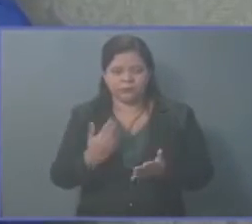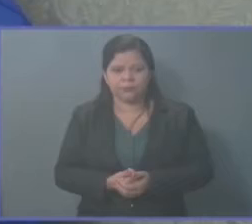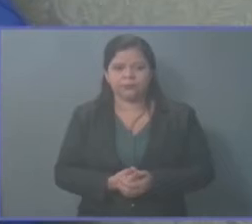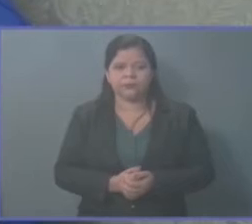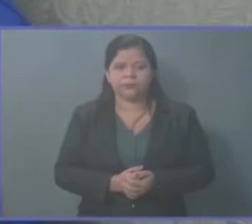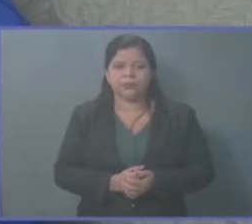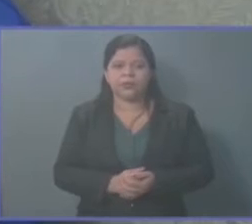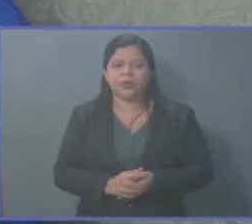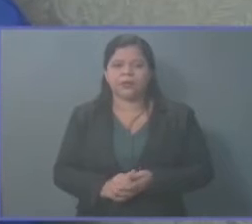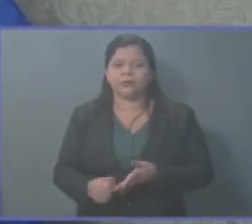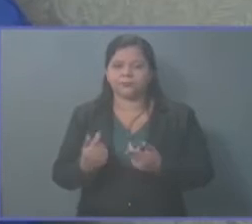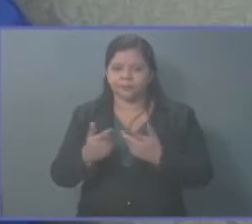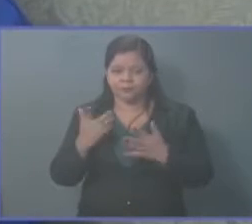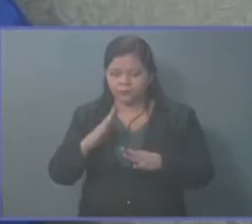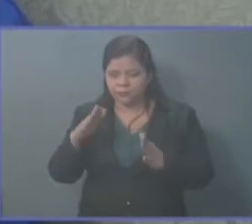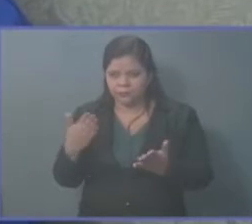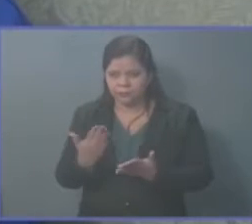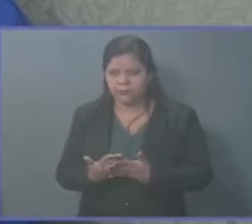San Salvador,